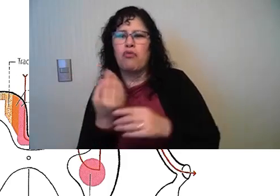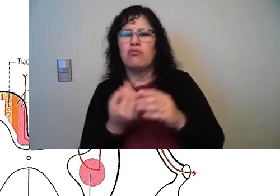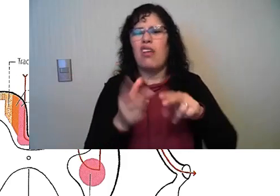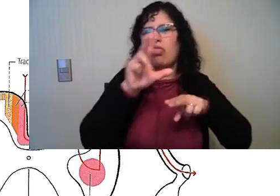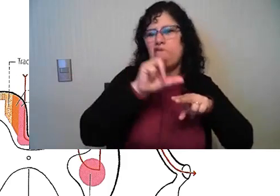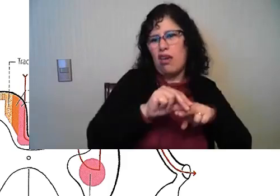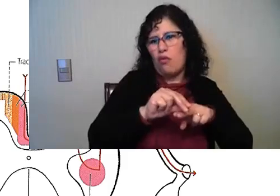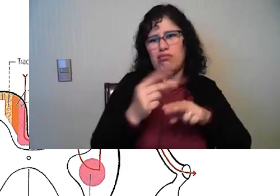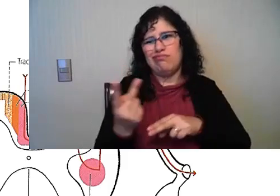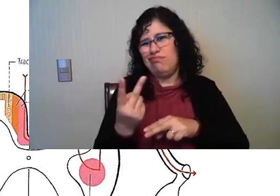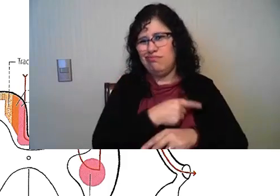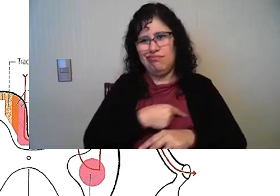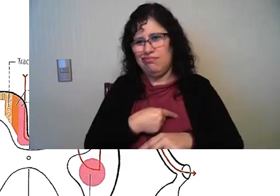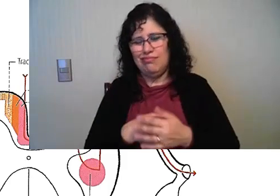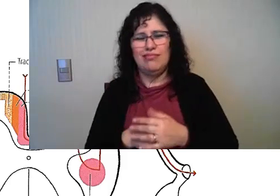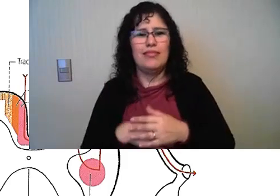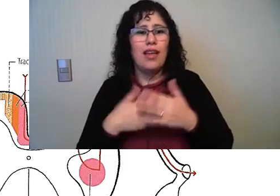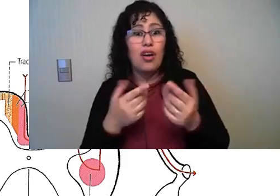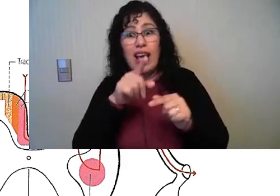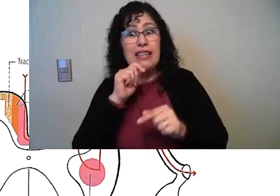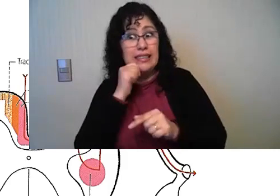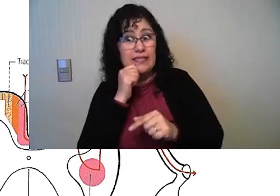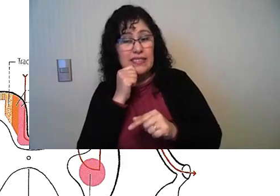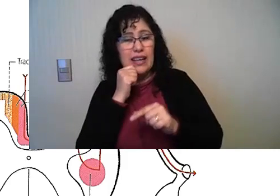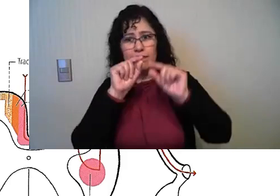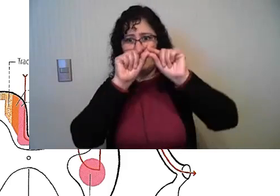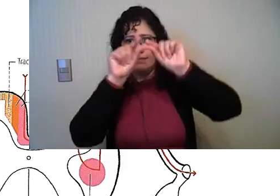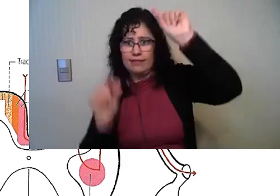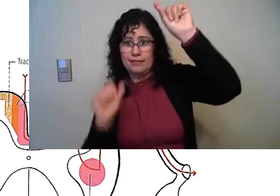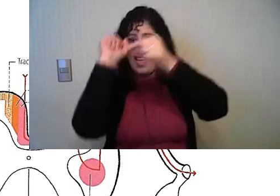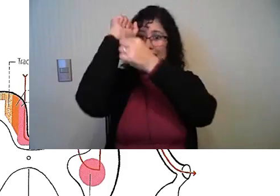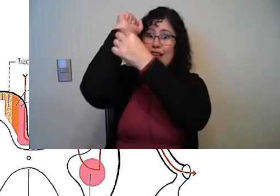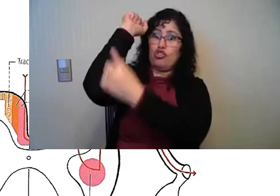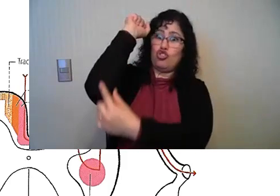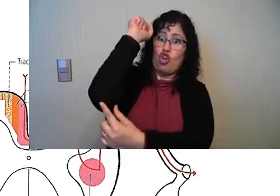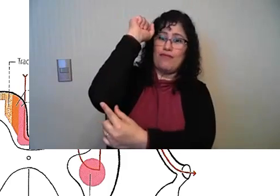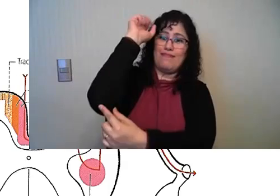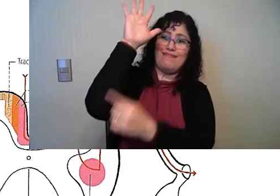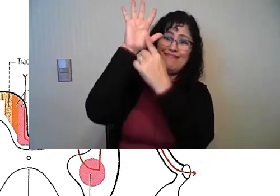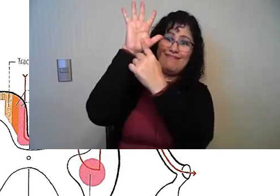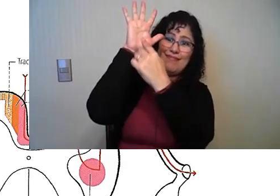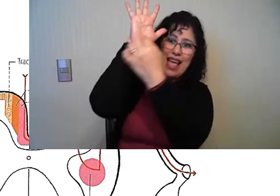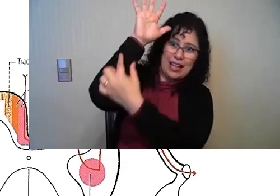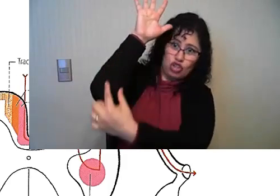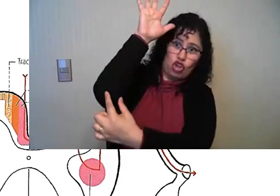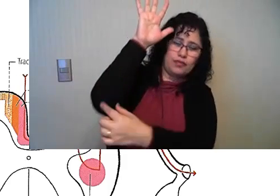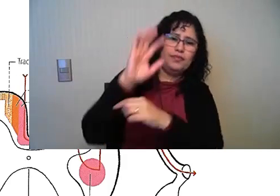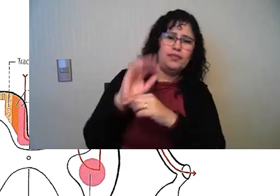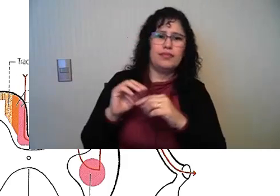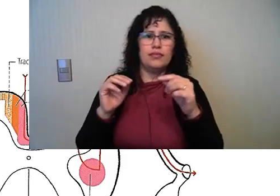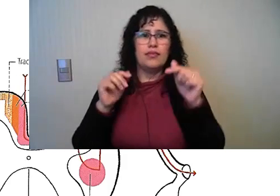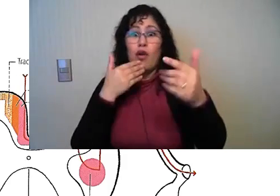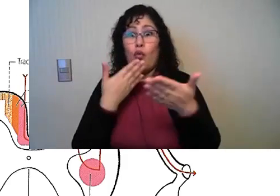indicando es que está generando axones que son decusados en origen, así se les llama. Es decir, apenas